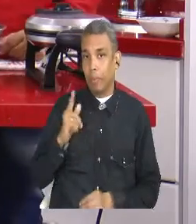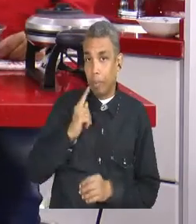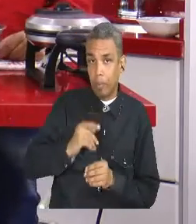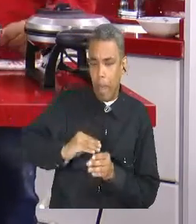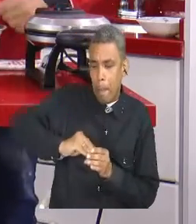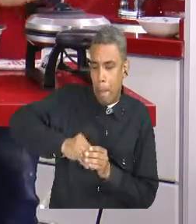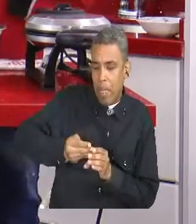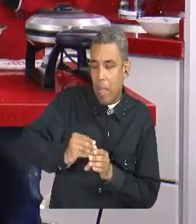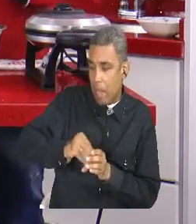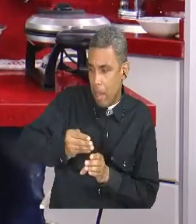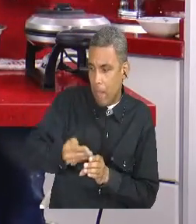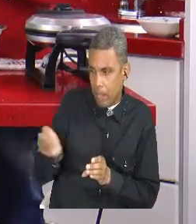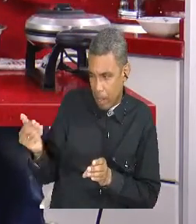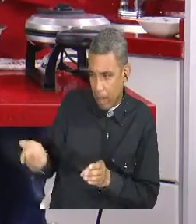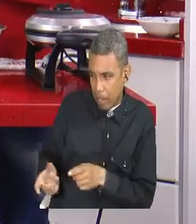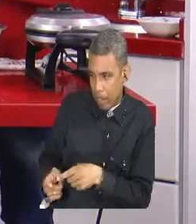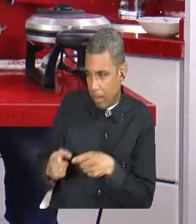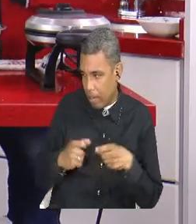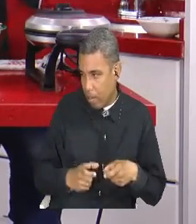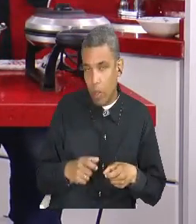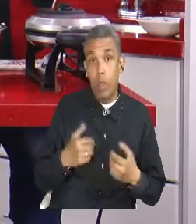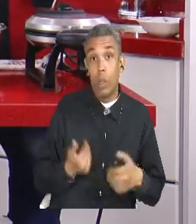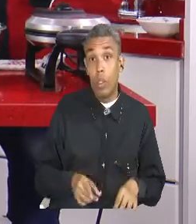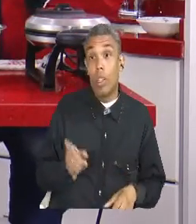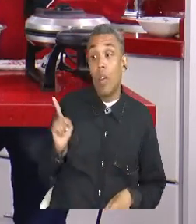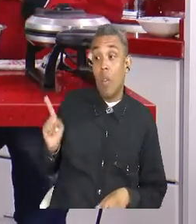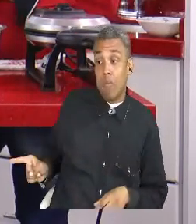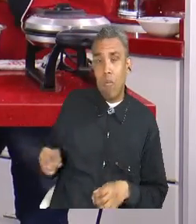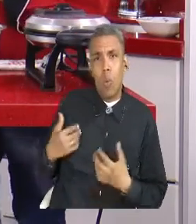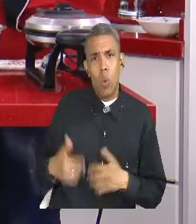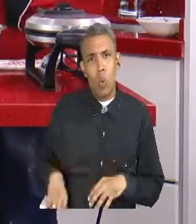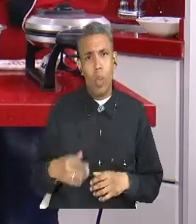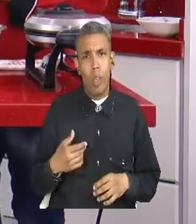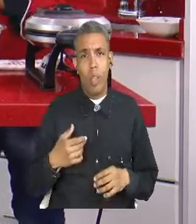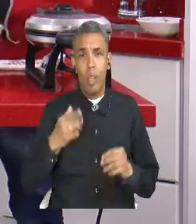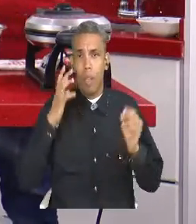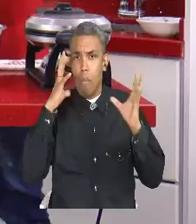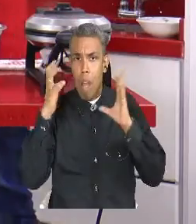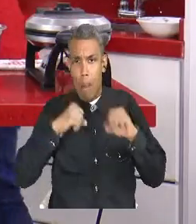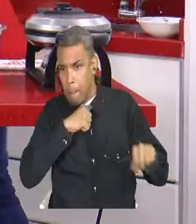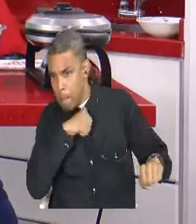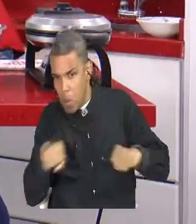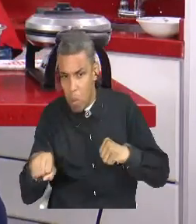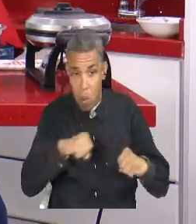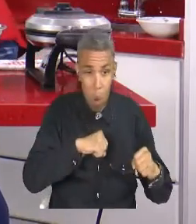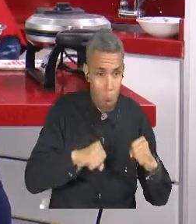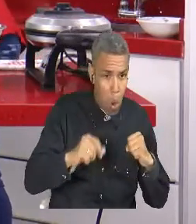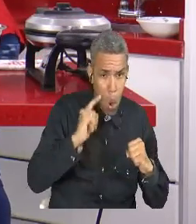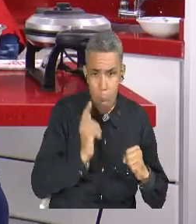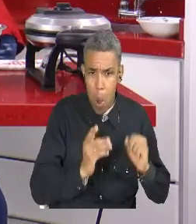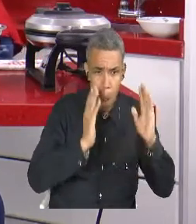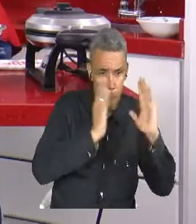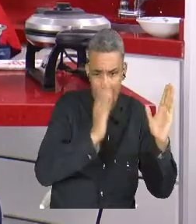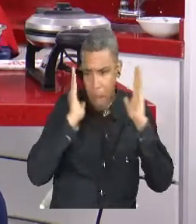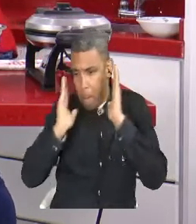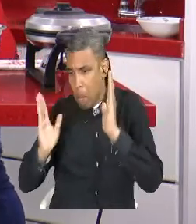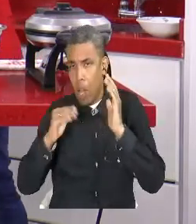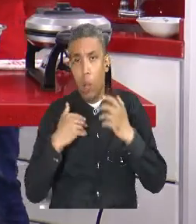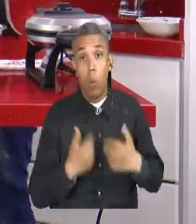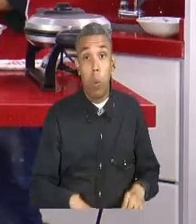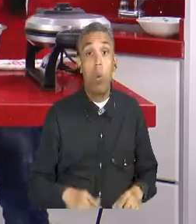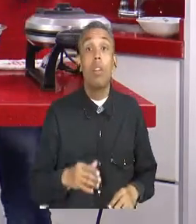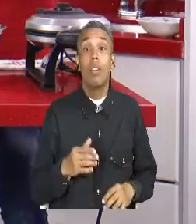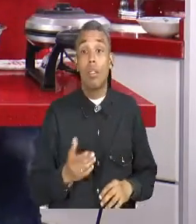esa habilidad de que hacen 10 cosas al tiempo. O a uno de mujer y a uno de mamá, por lo menos, le toca ir al baño y atender al bebé en el